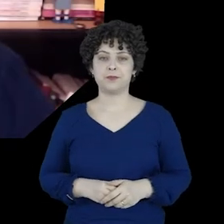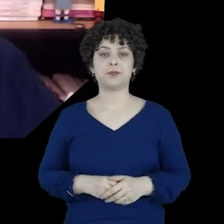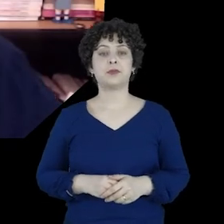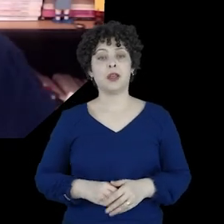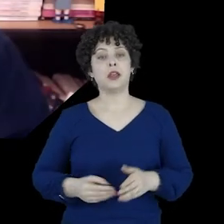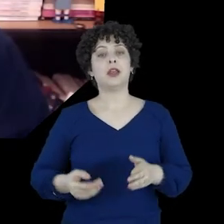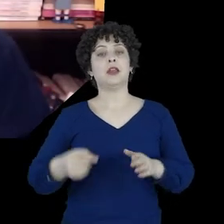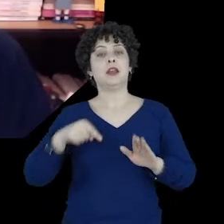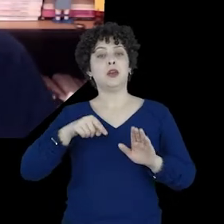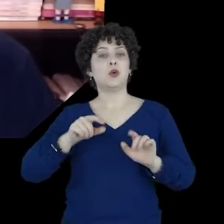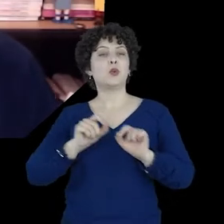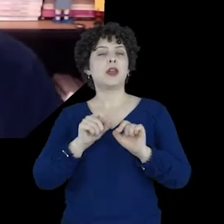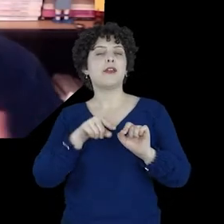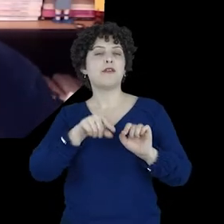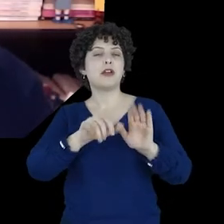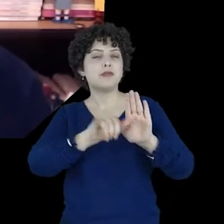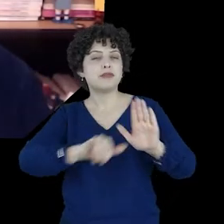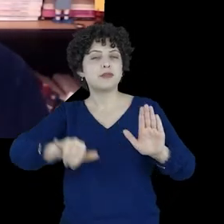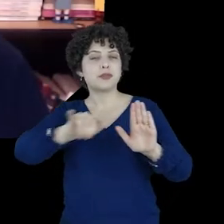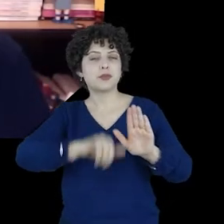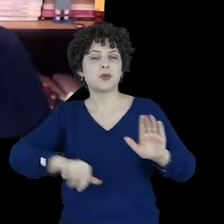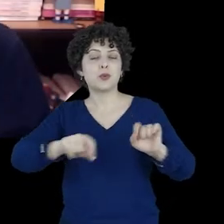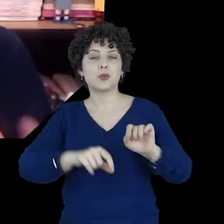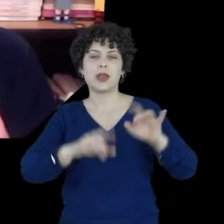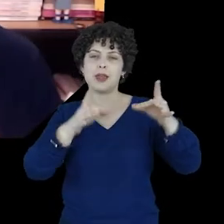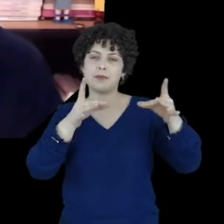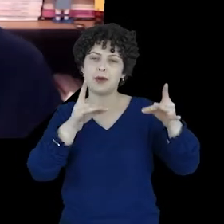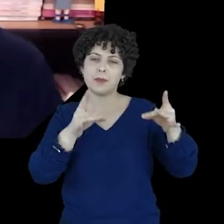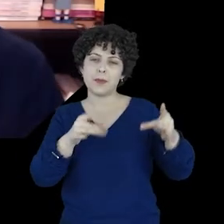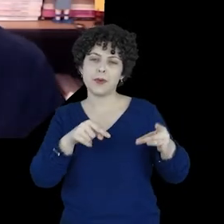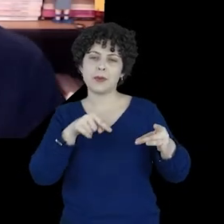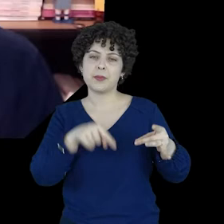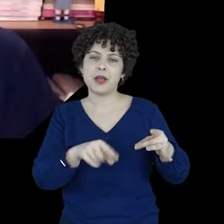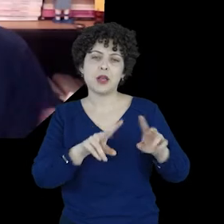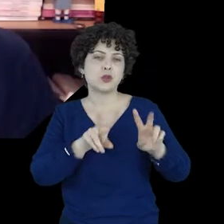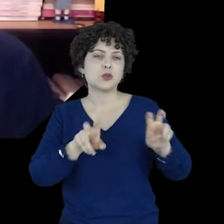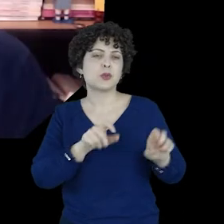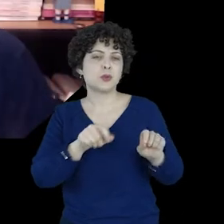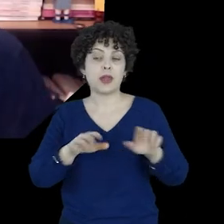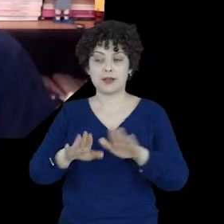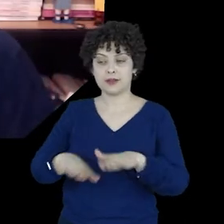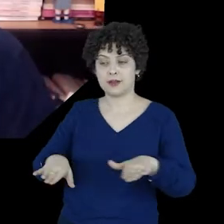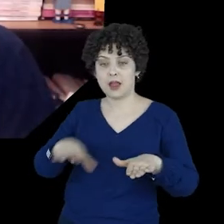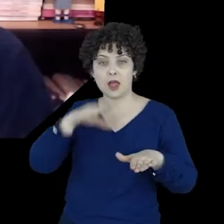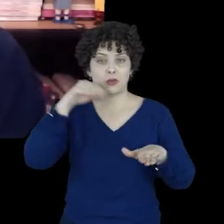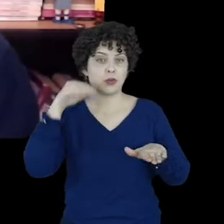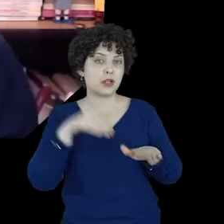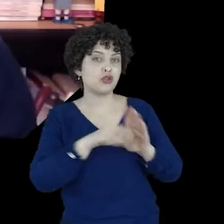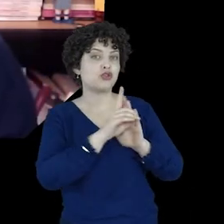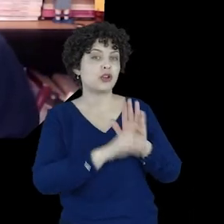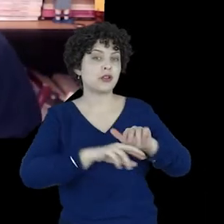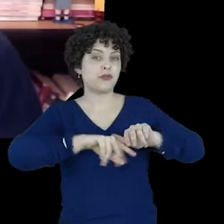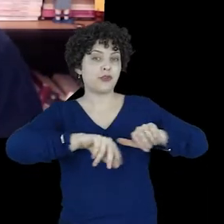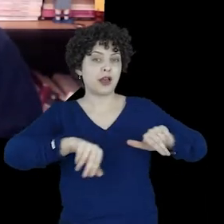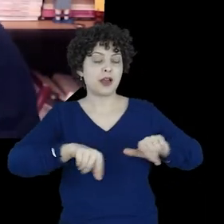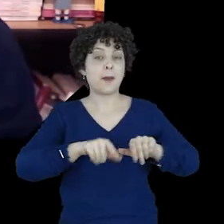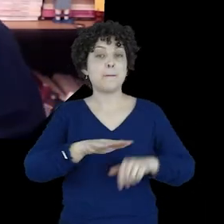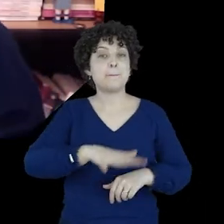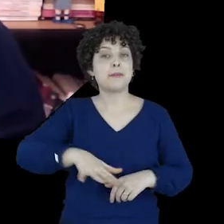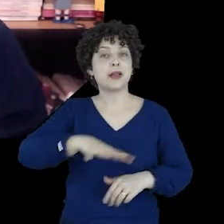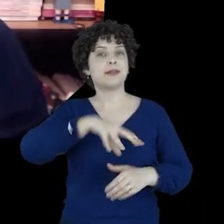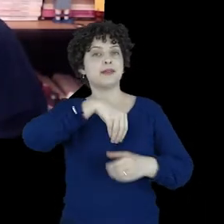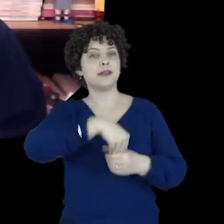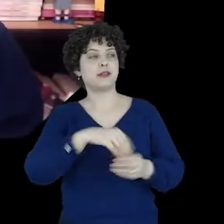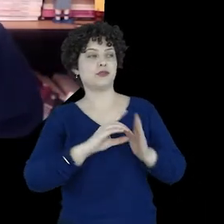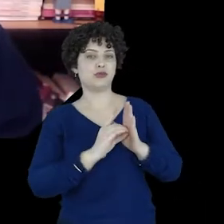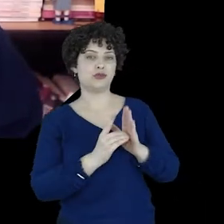y que en el fondo lo que hace es ampliar las especificaciones en relación a los derechos de niñas, niños y adolescentes, pero en